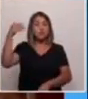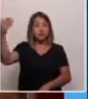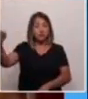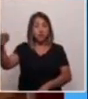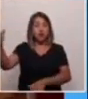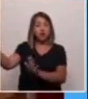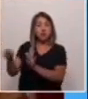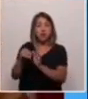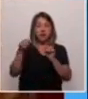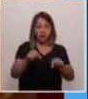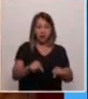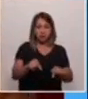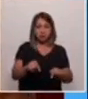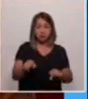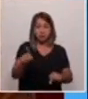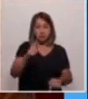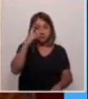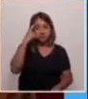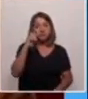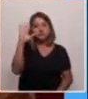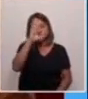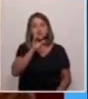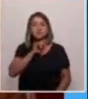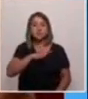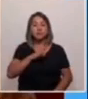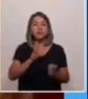implementar acá. Y si no me creen, busquen